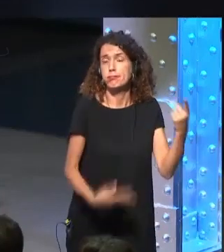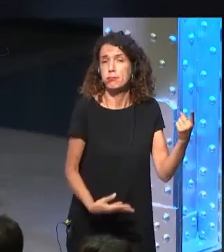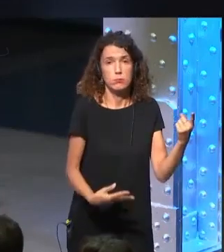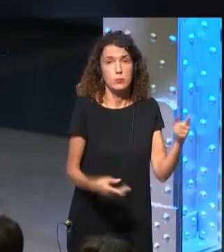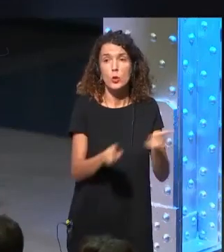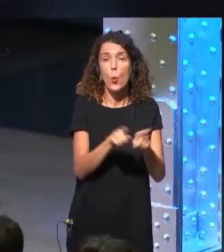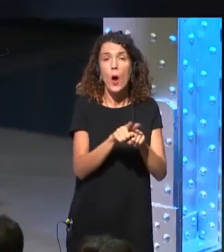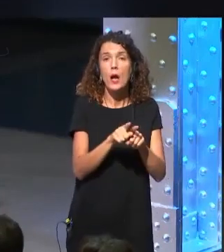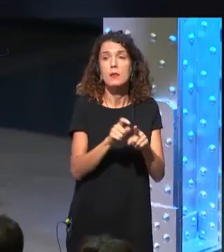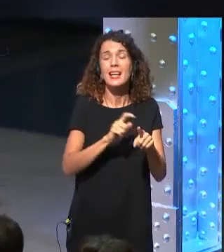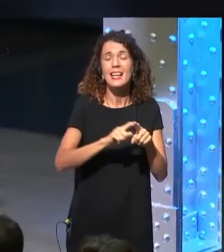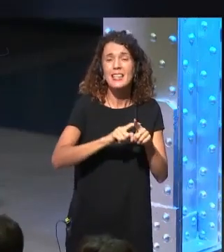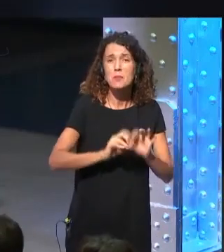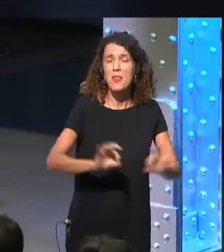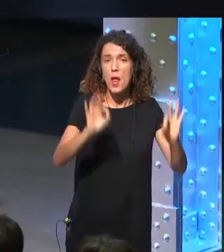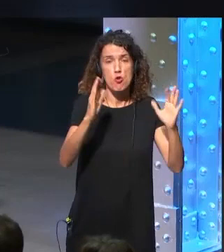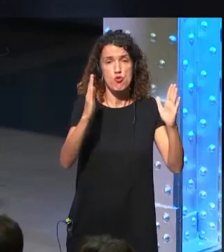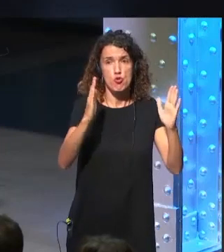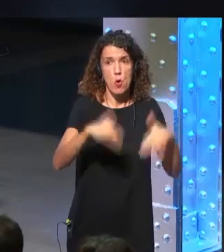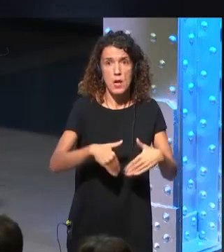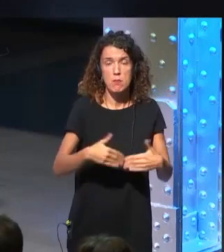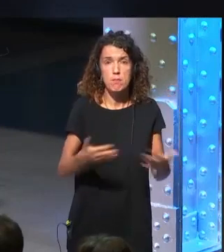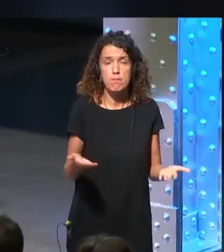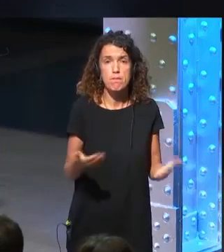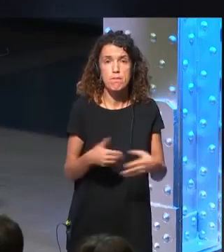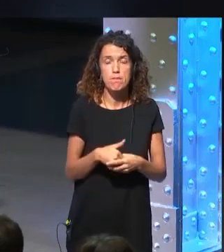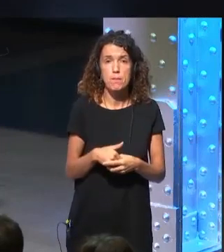tiene, digamos, una característica concreta. Digamos que